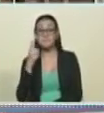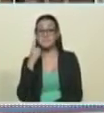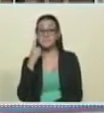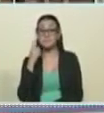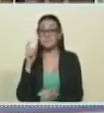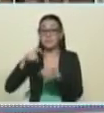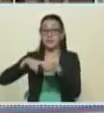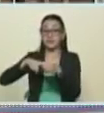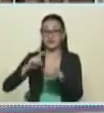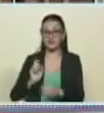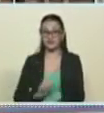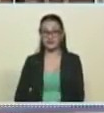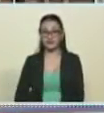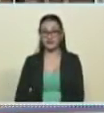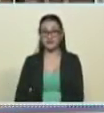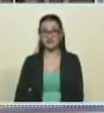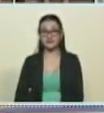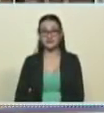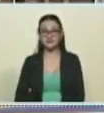correcto,